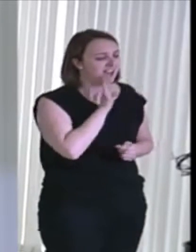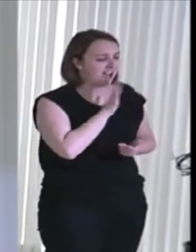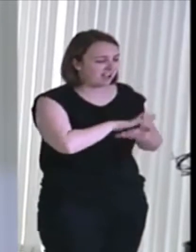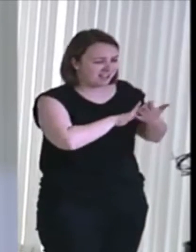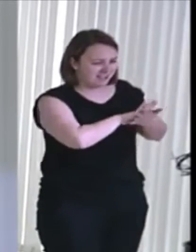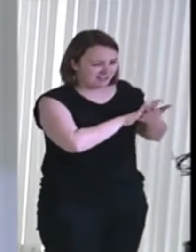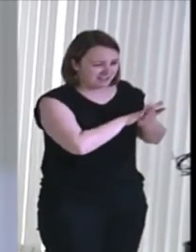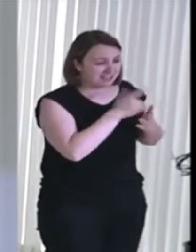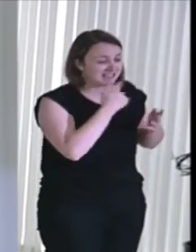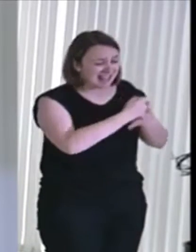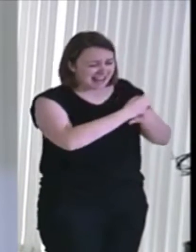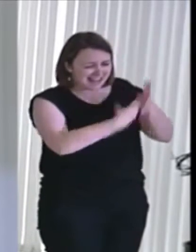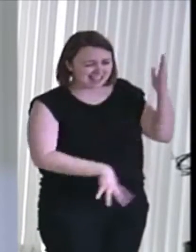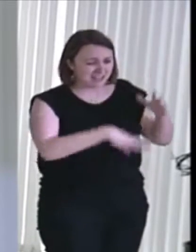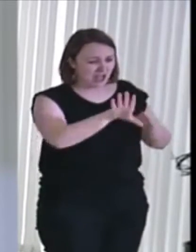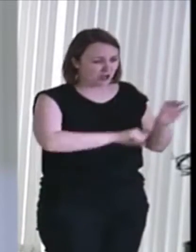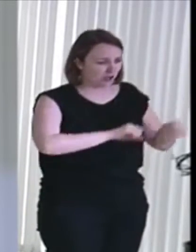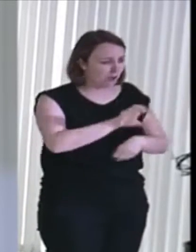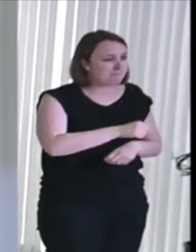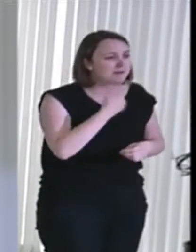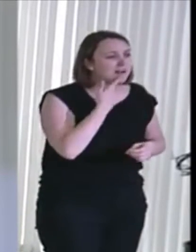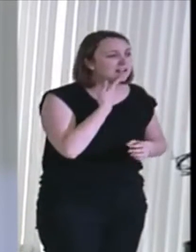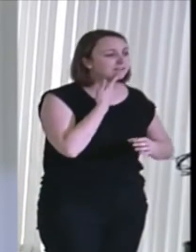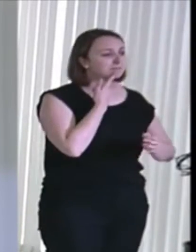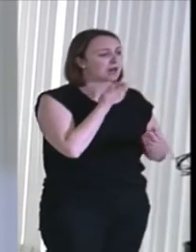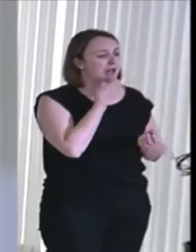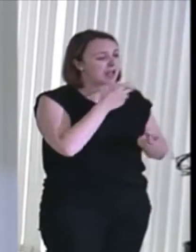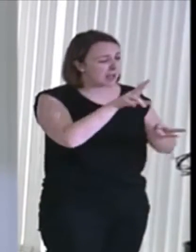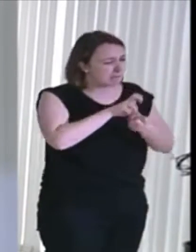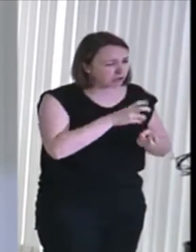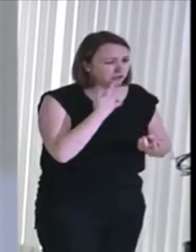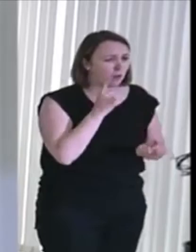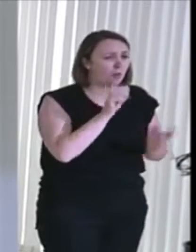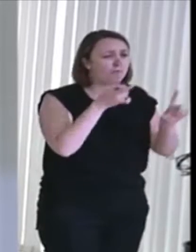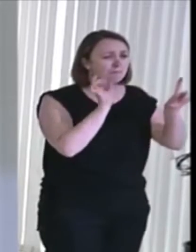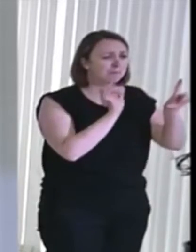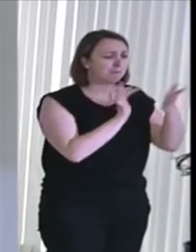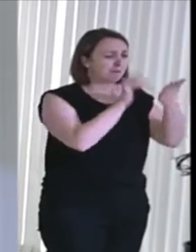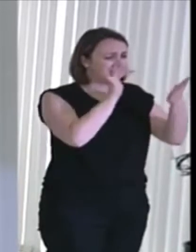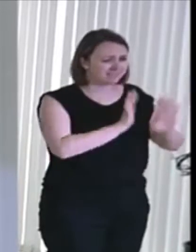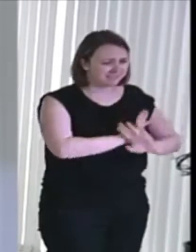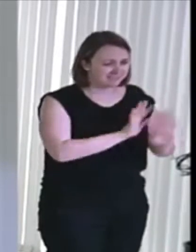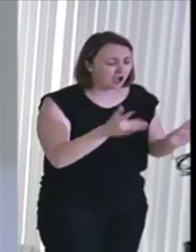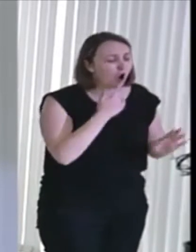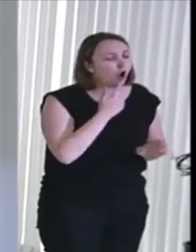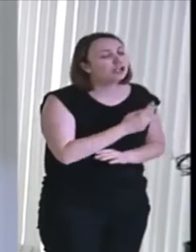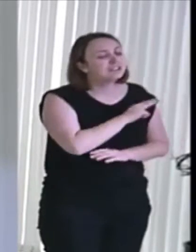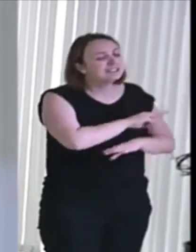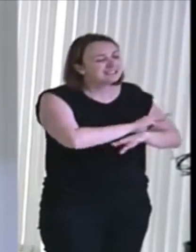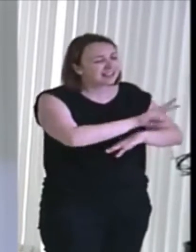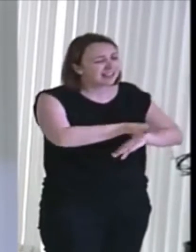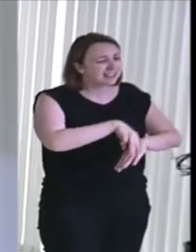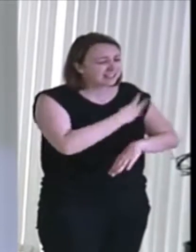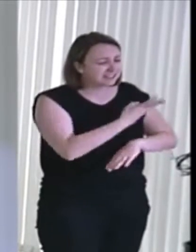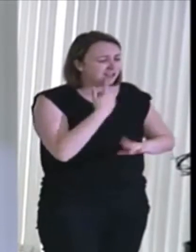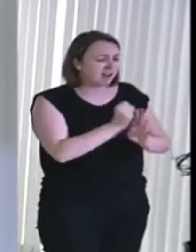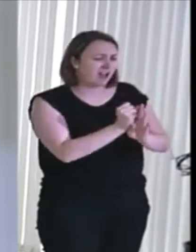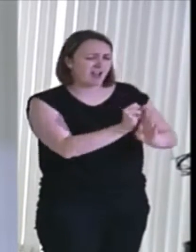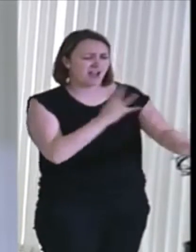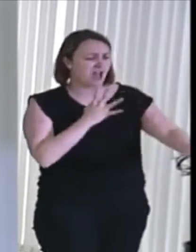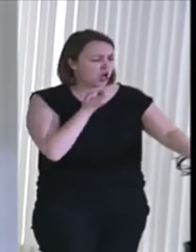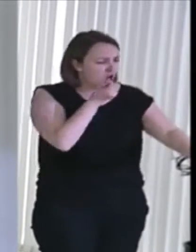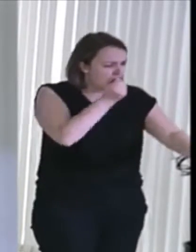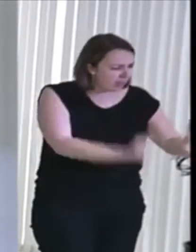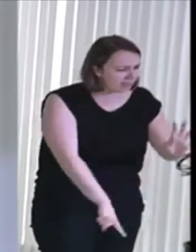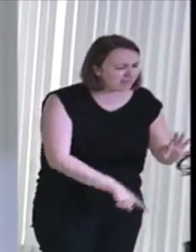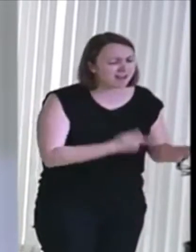las listas de la compra, poder pagar los impuestos dando un botón, sin tener que pasarte 3 horas haciendo una cola,